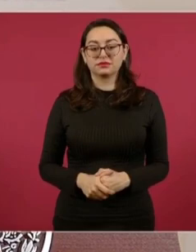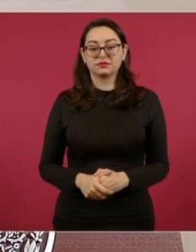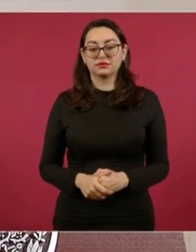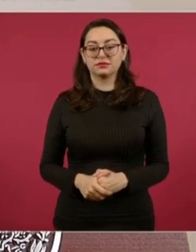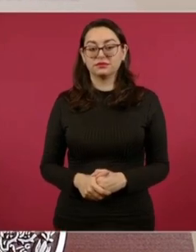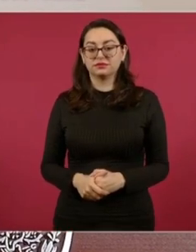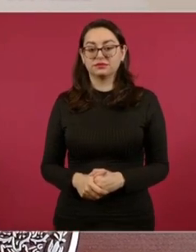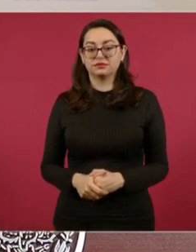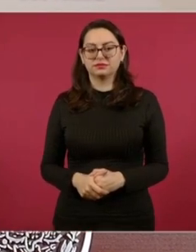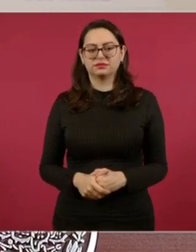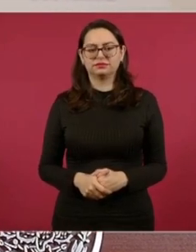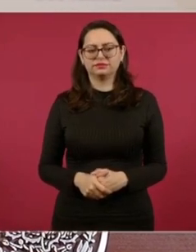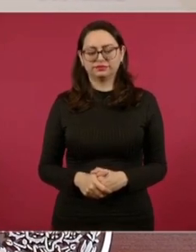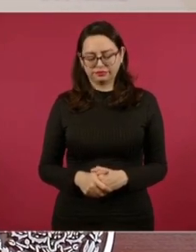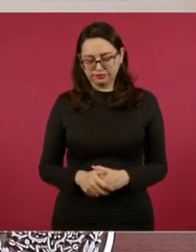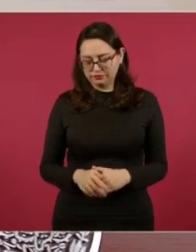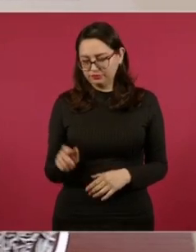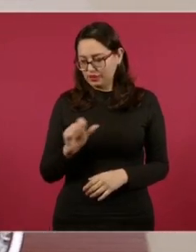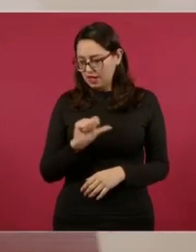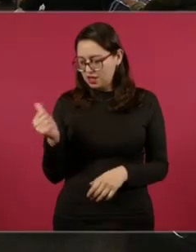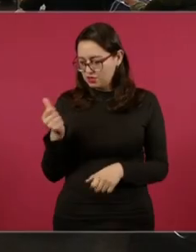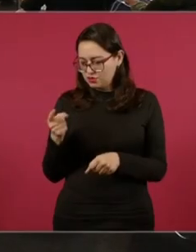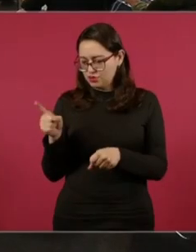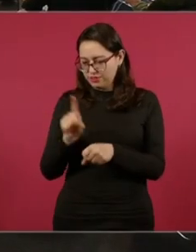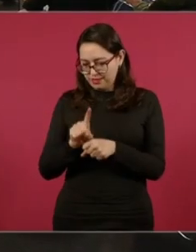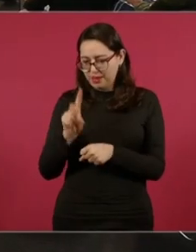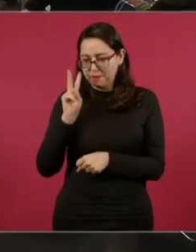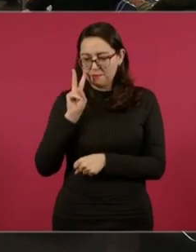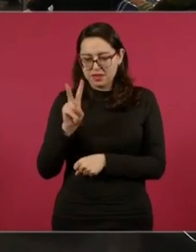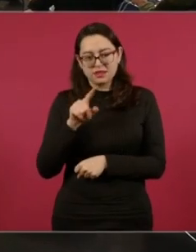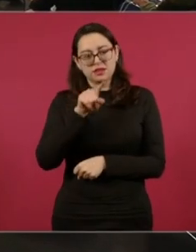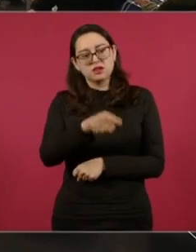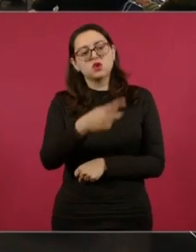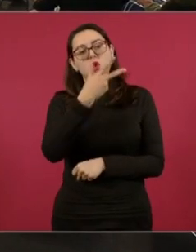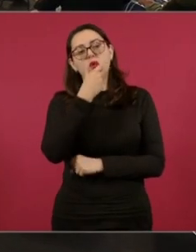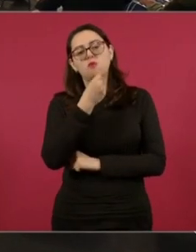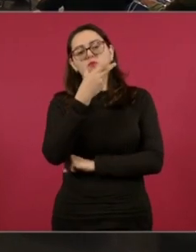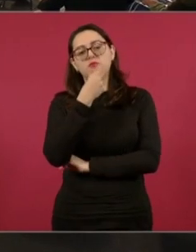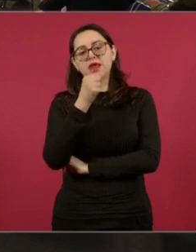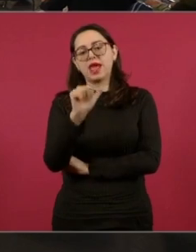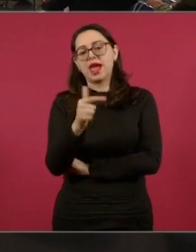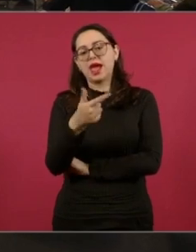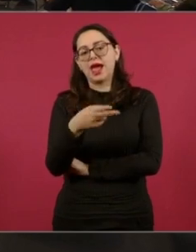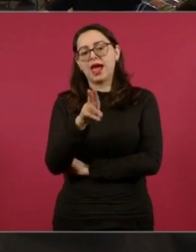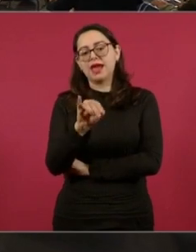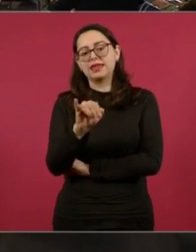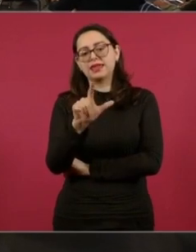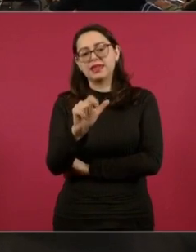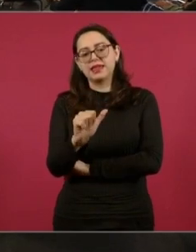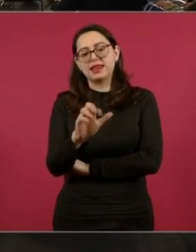mensaje de Aguilar Camín, a ver, ponlo, que se quejaba de que